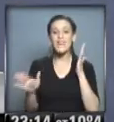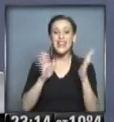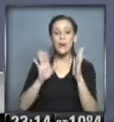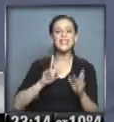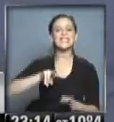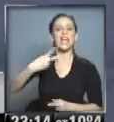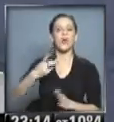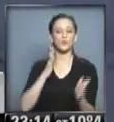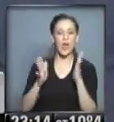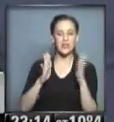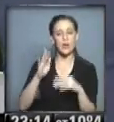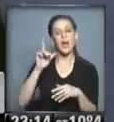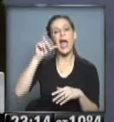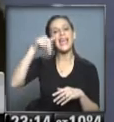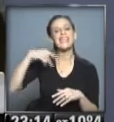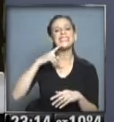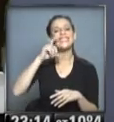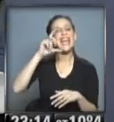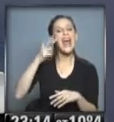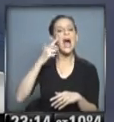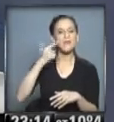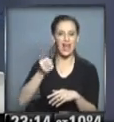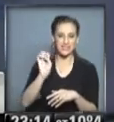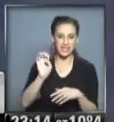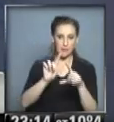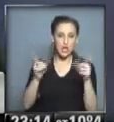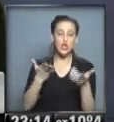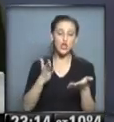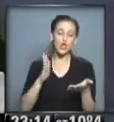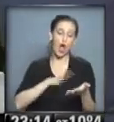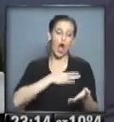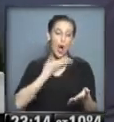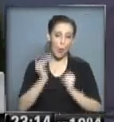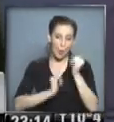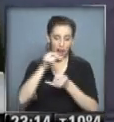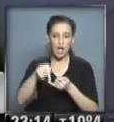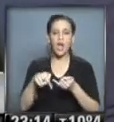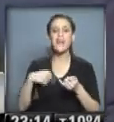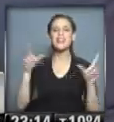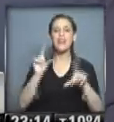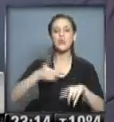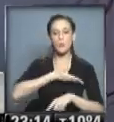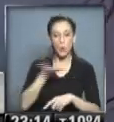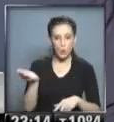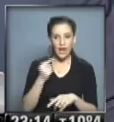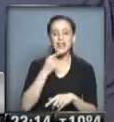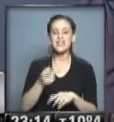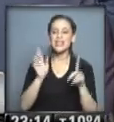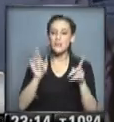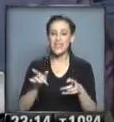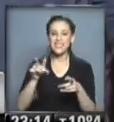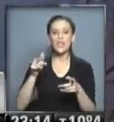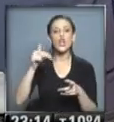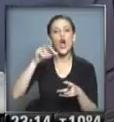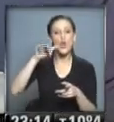temporada en terapia con tanto éxito en la primera el año pasado en la televisión pública yo le decía también a norma aleandro se acuerdan de